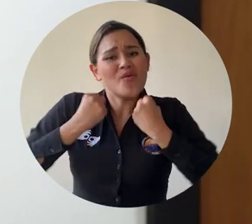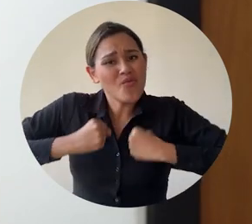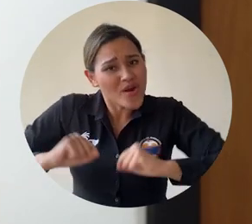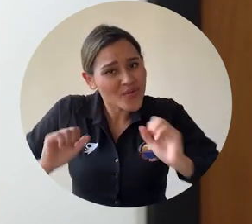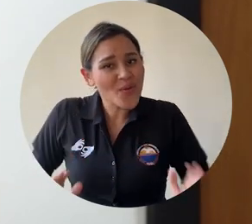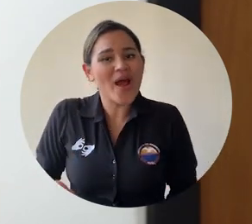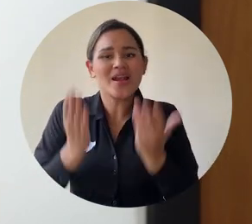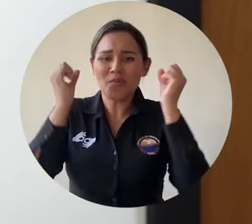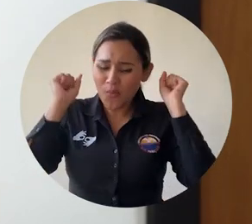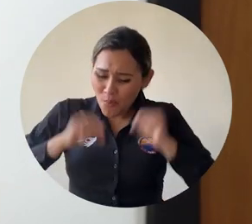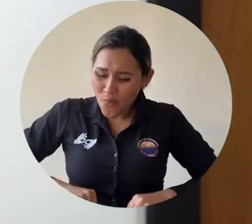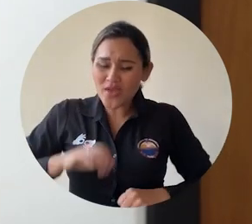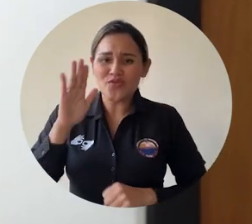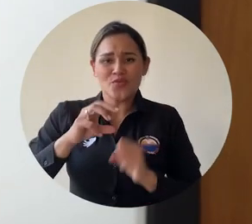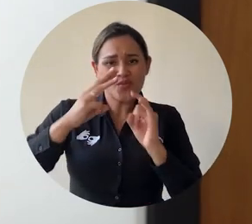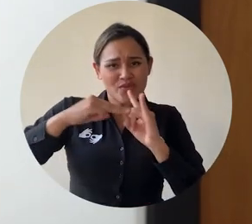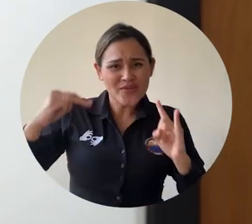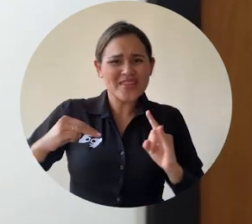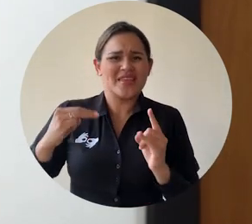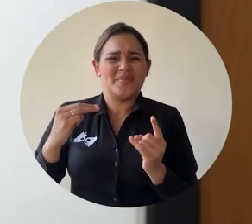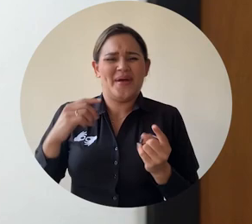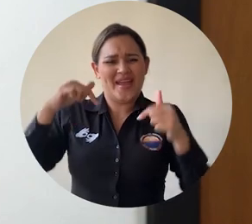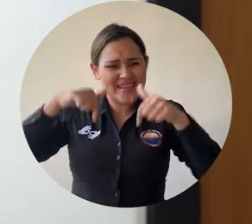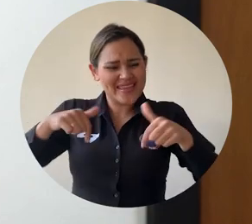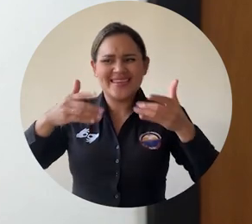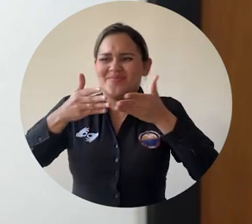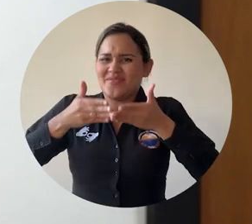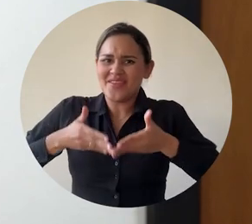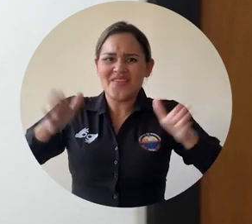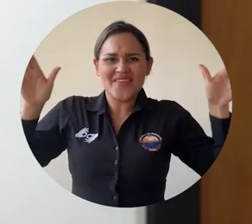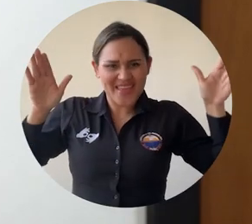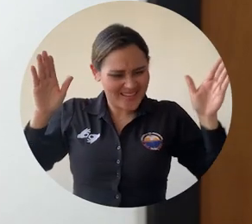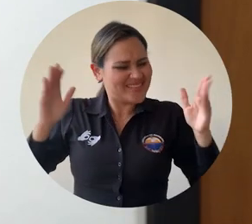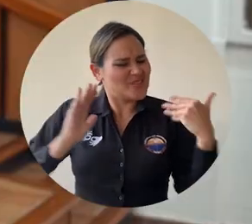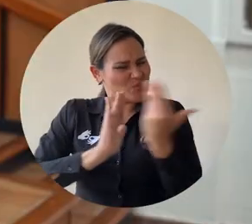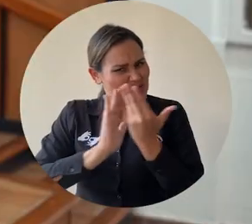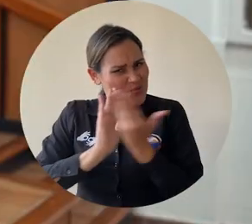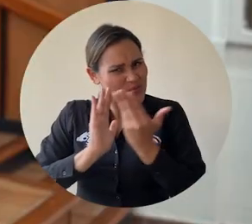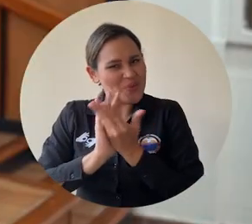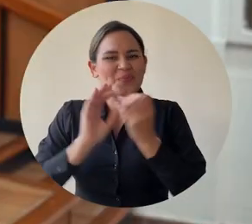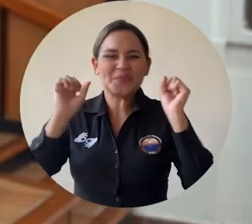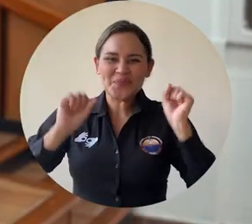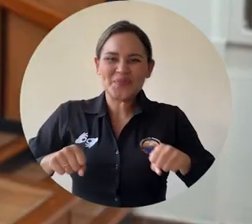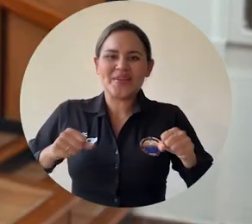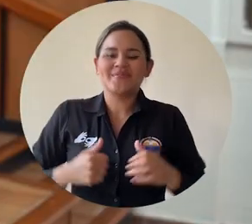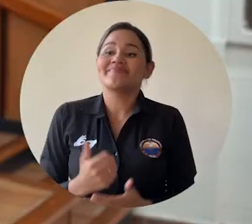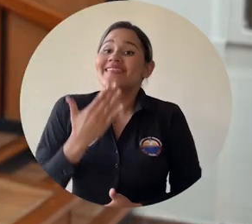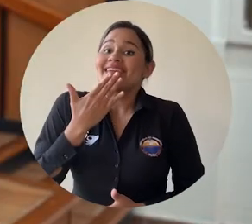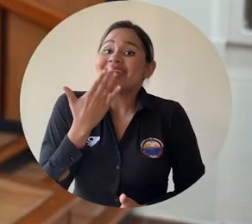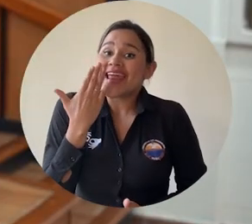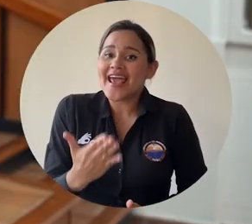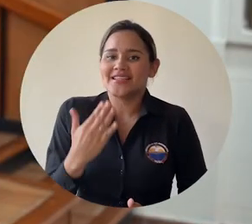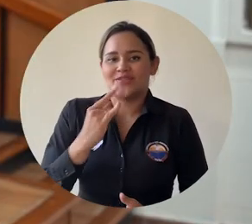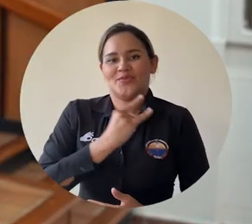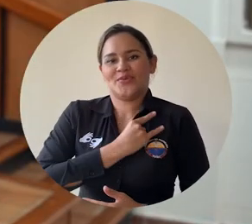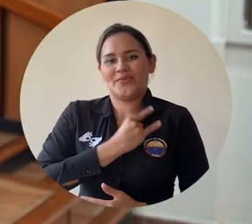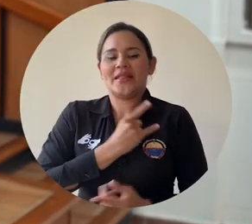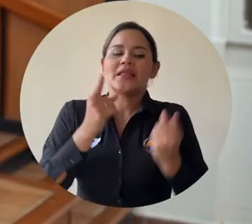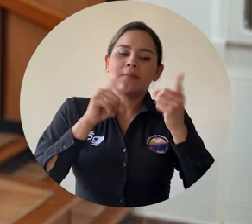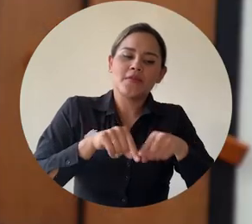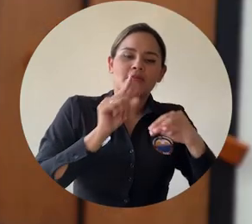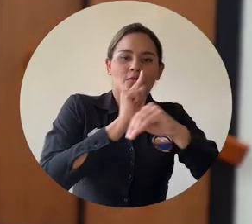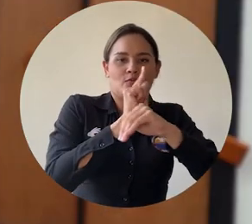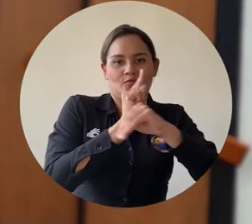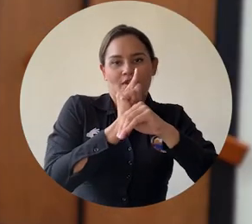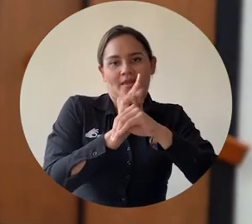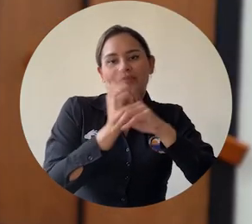esas esperanzas de llegar a una alma mater que como esta tiene las puertas abiertas. Agradecido completamente con la universidad, con la Facultad de